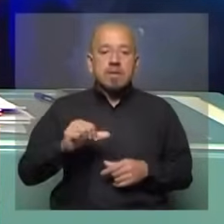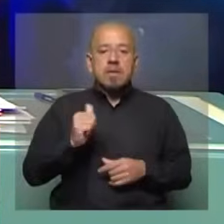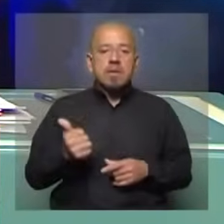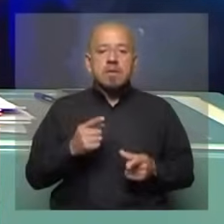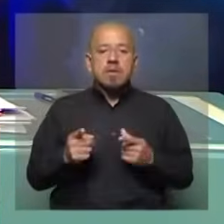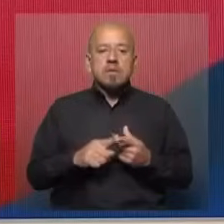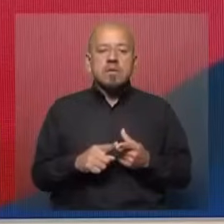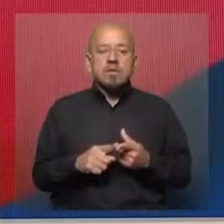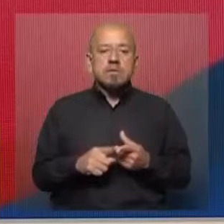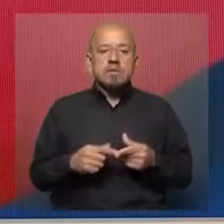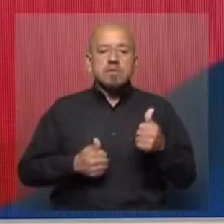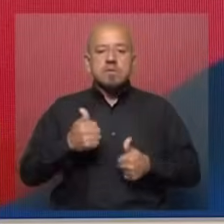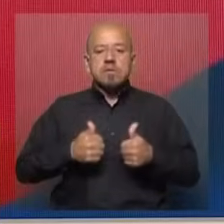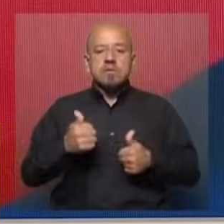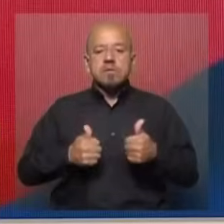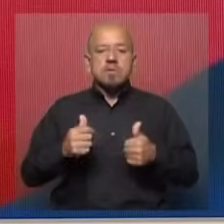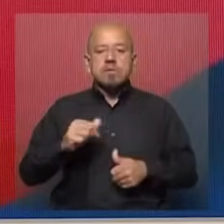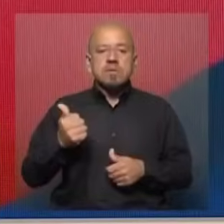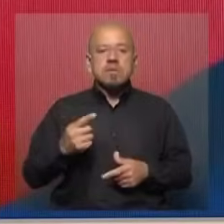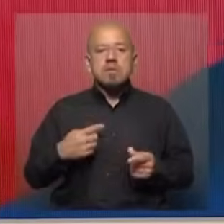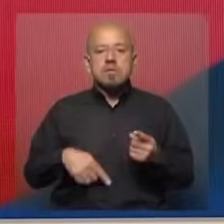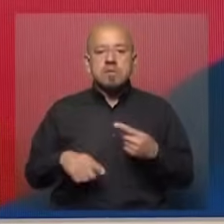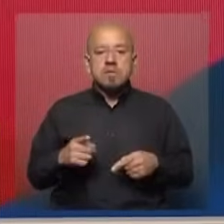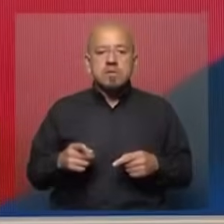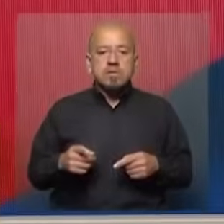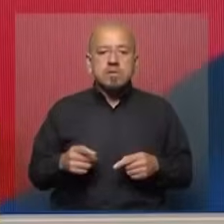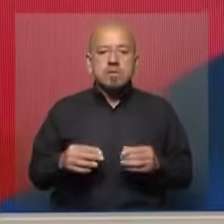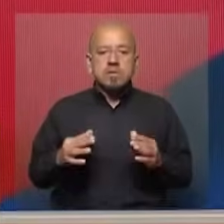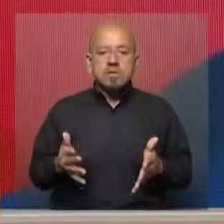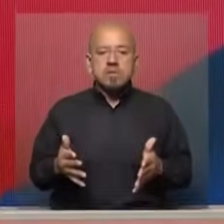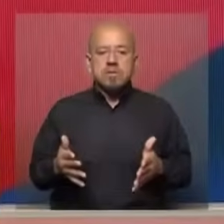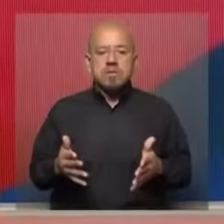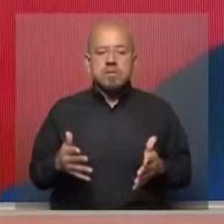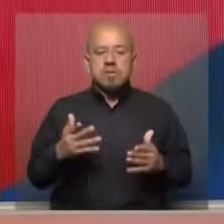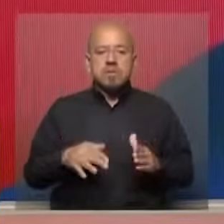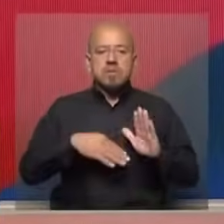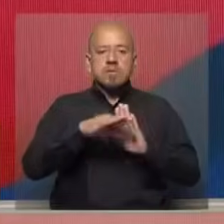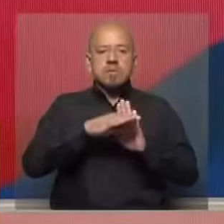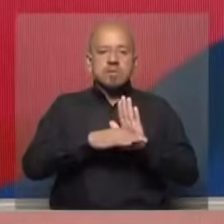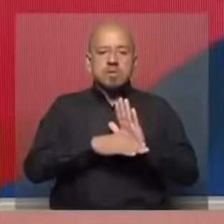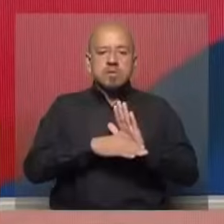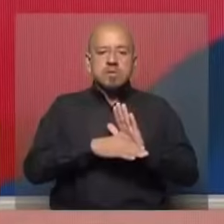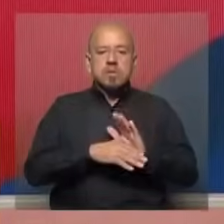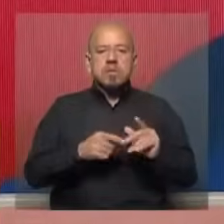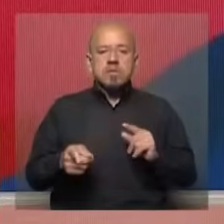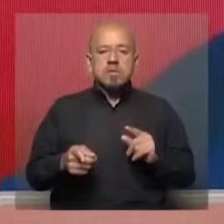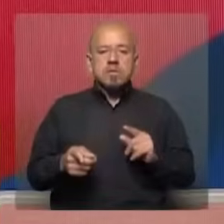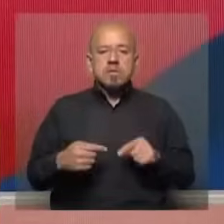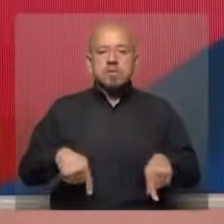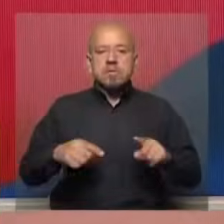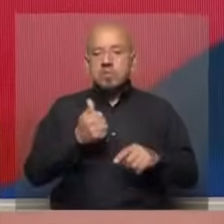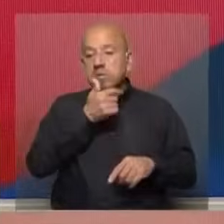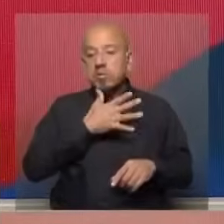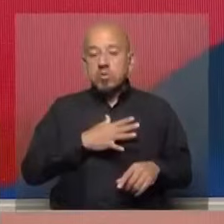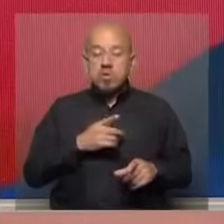Sí, claro, ¿no? Uno compite para ganar. Pero justamente compite en el marco de un programa, compite en el marco de una